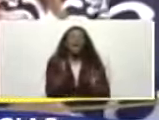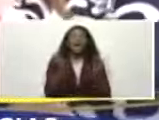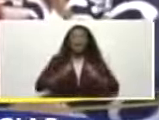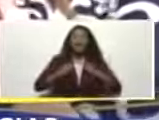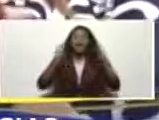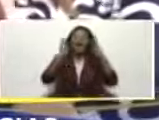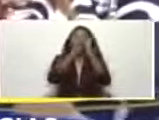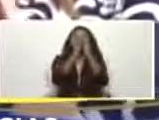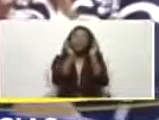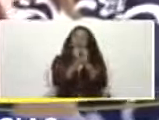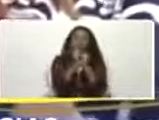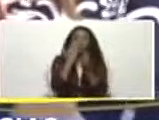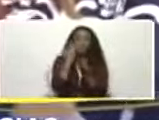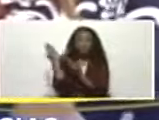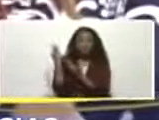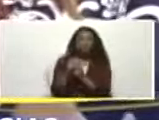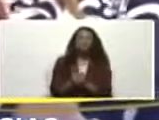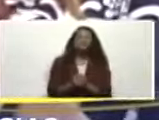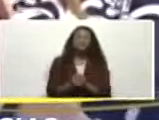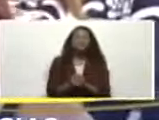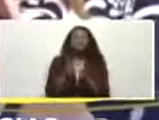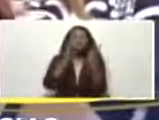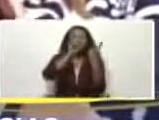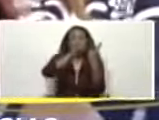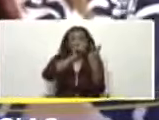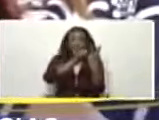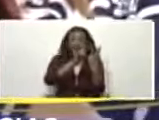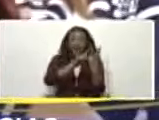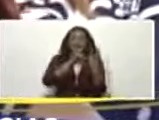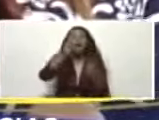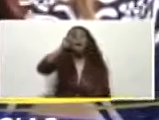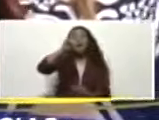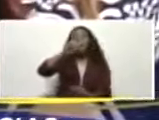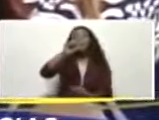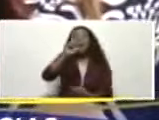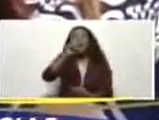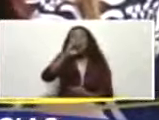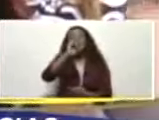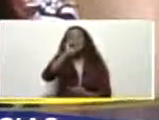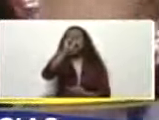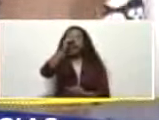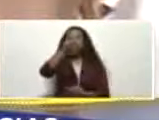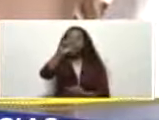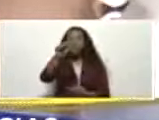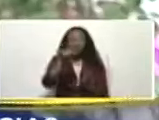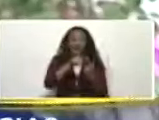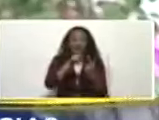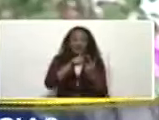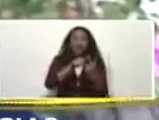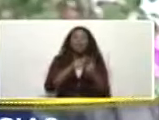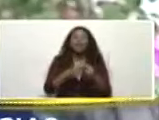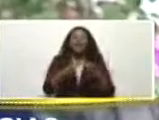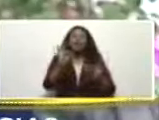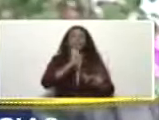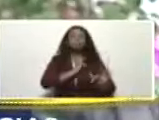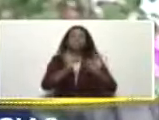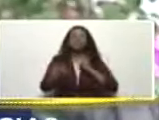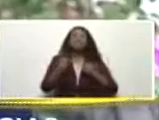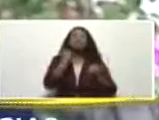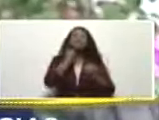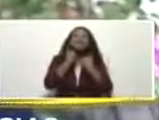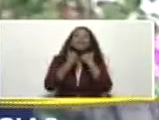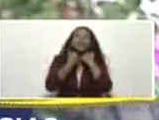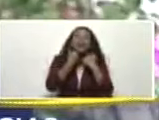anzoateguense. Nos acompaña también la doctora Mariana Hidalgo. Ella se ha dedicado, presidente, a la epidemiología de